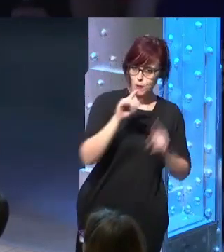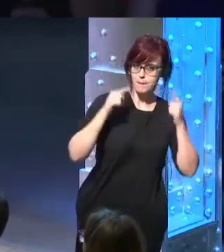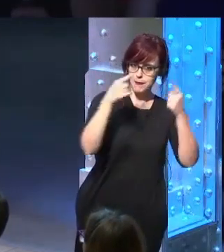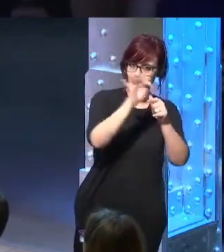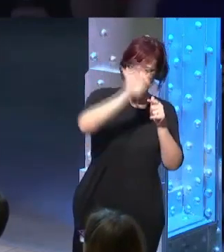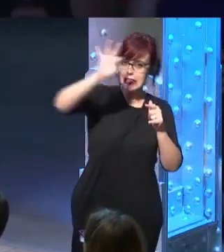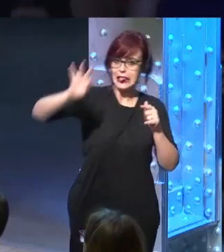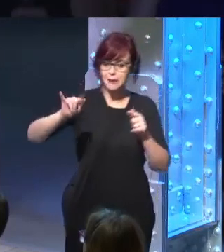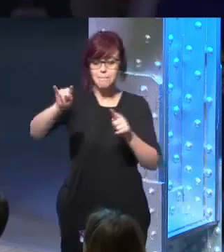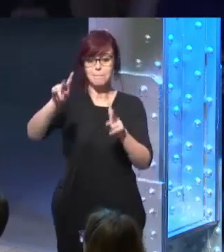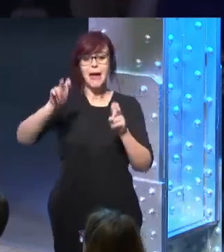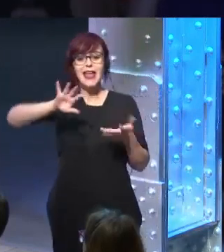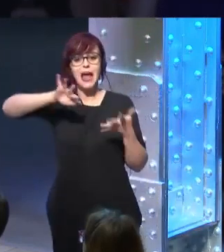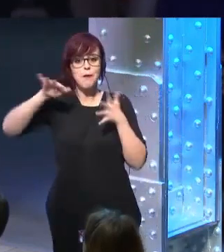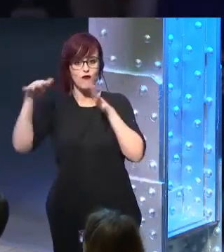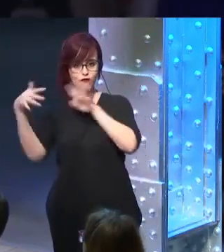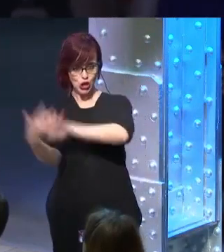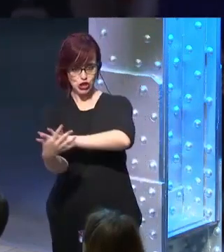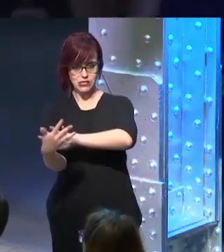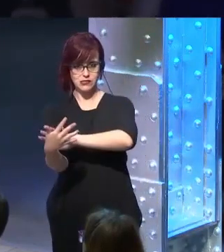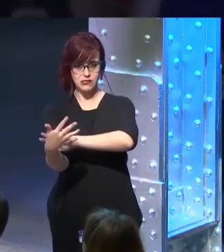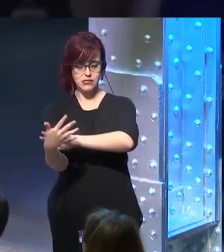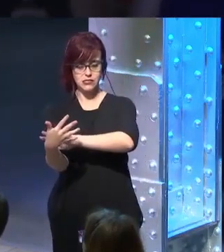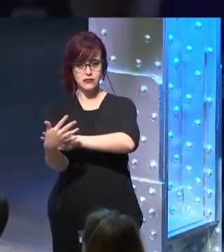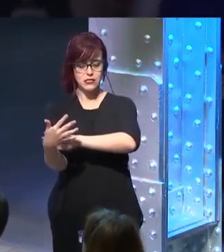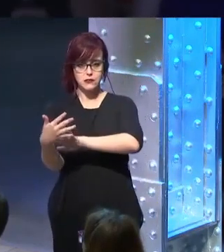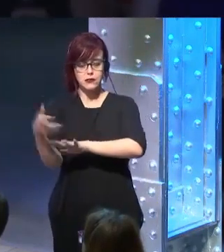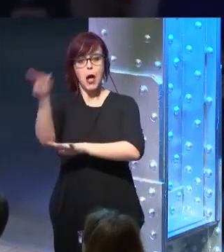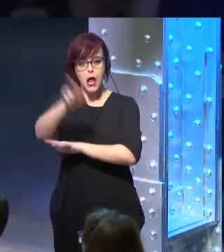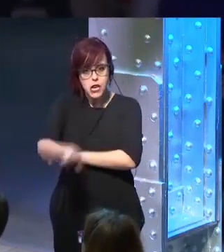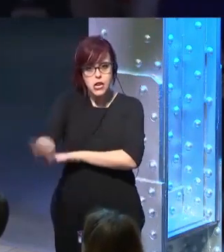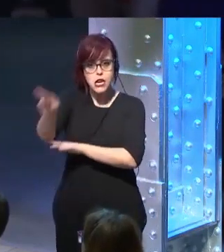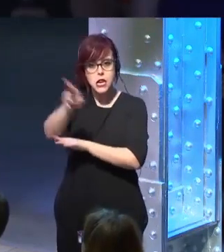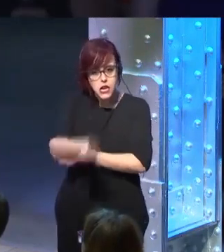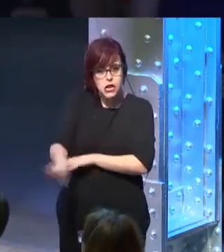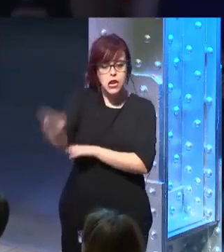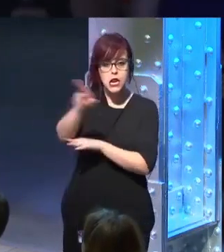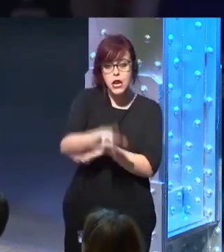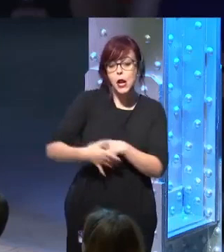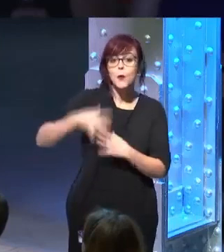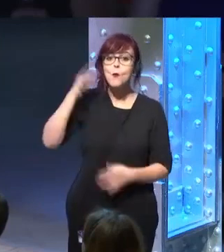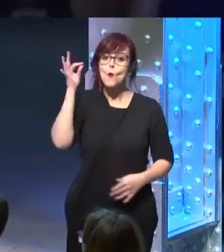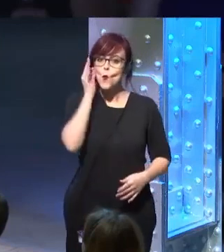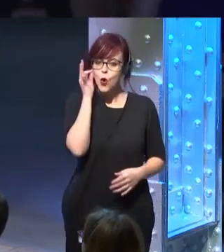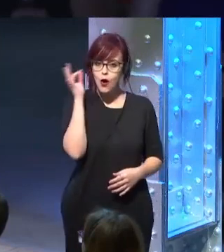Esta metamorfosis vuelve de forma reiterada a la idea de que las